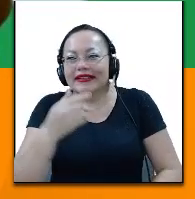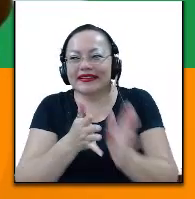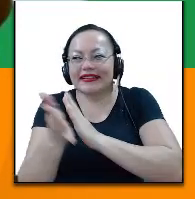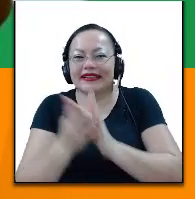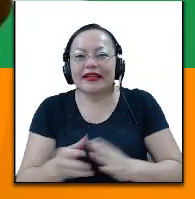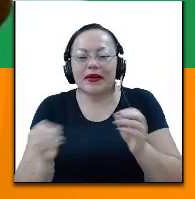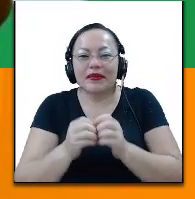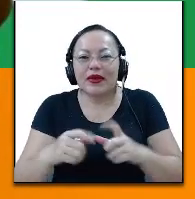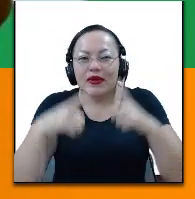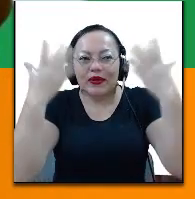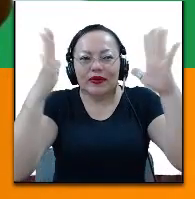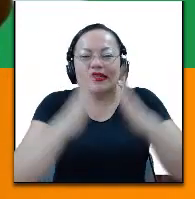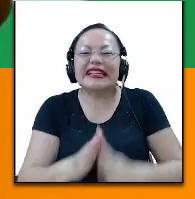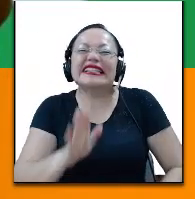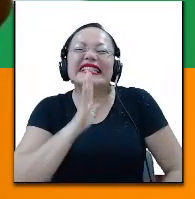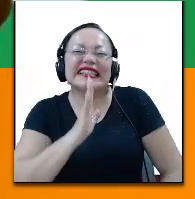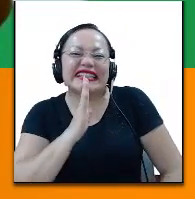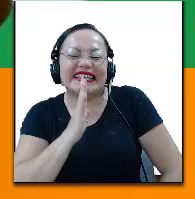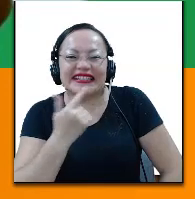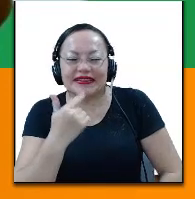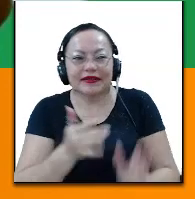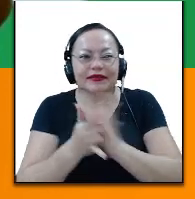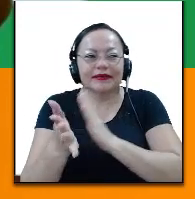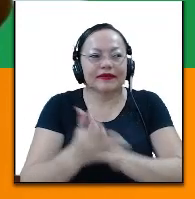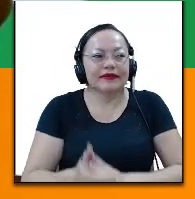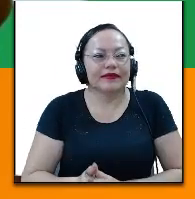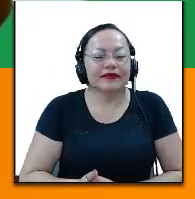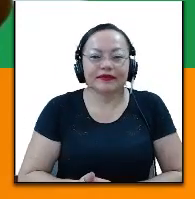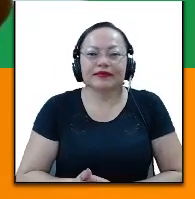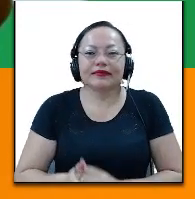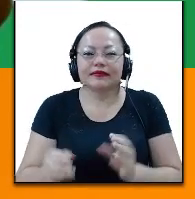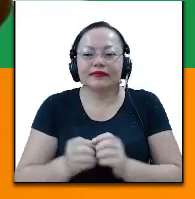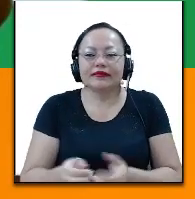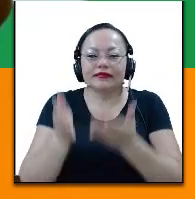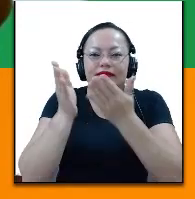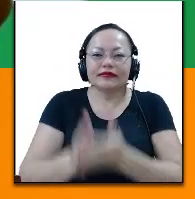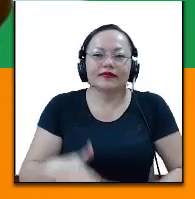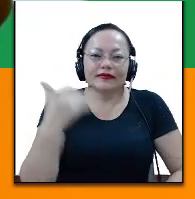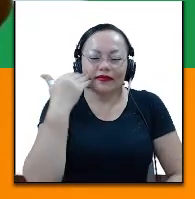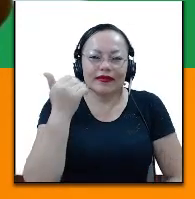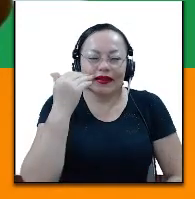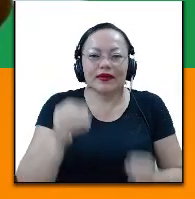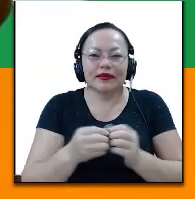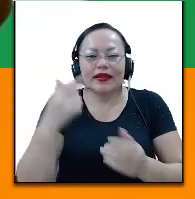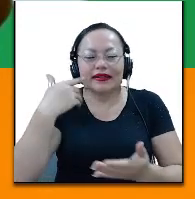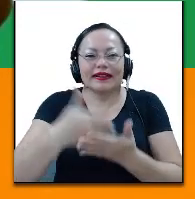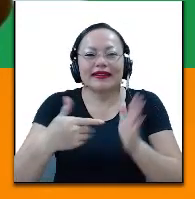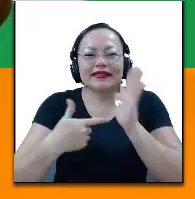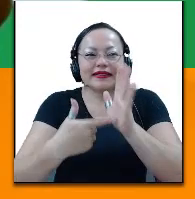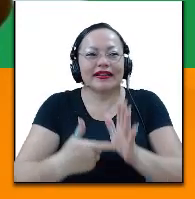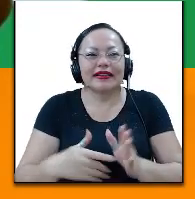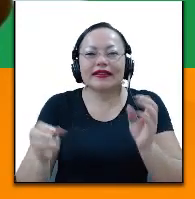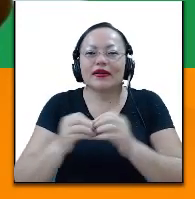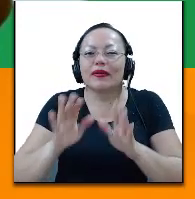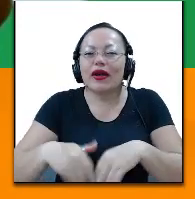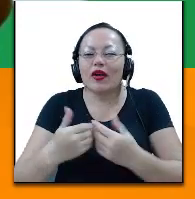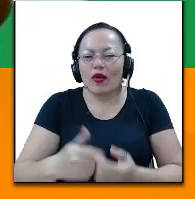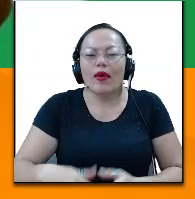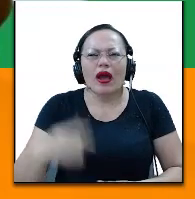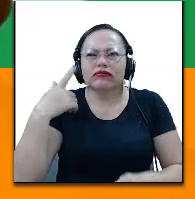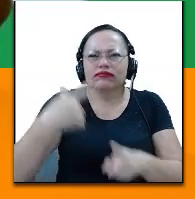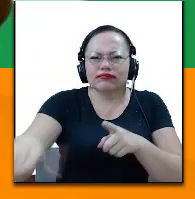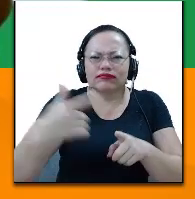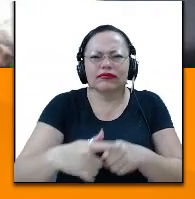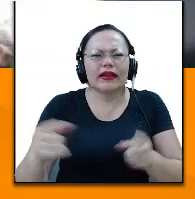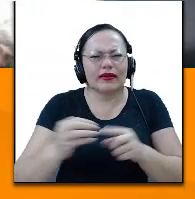de cumpleaños es Valentina Lizcano. Ella es una actriz y presentadora colombiana que se ha destacado en